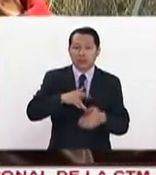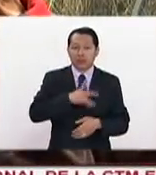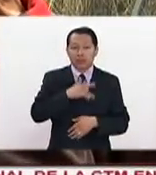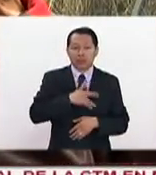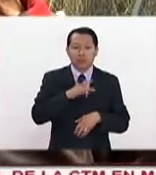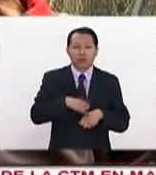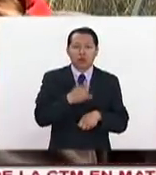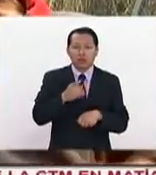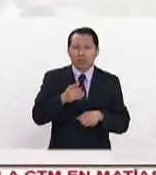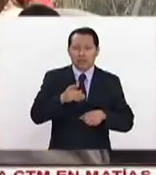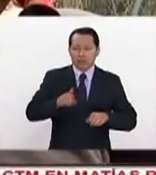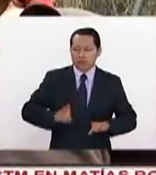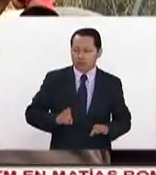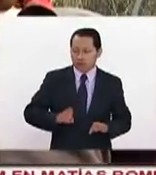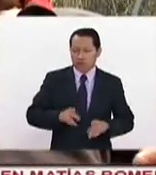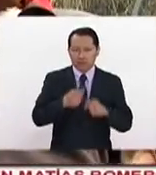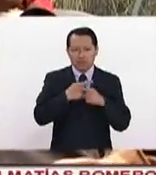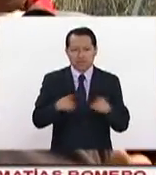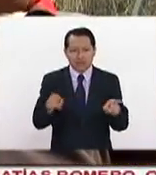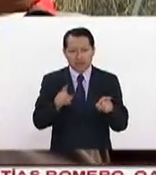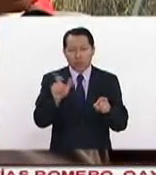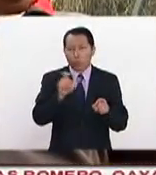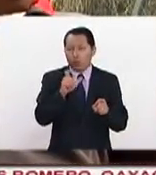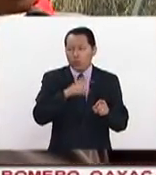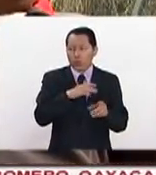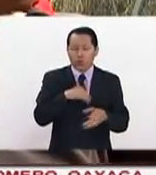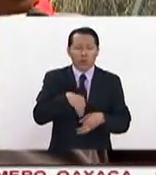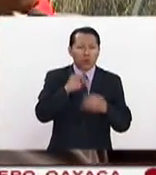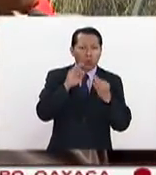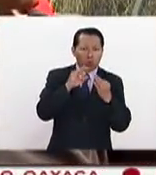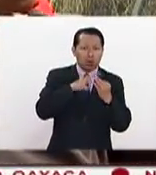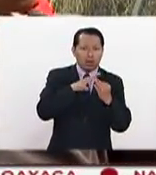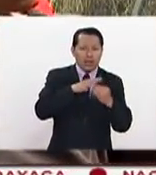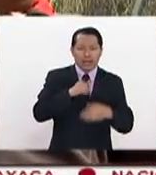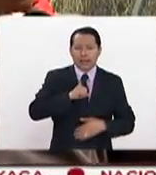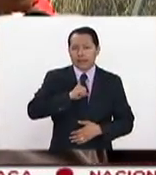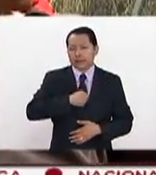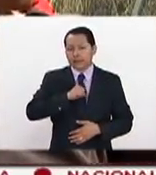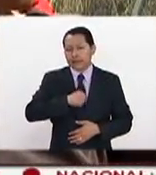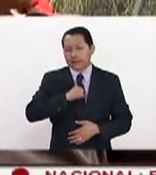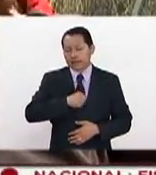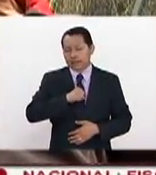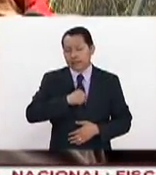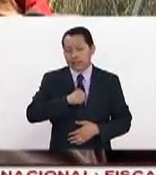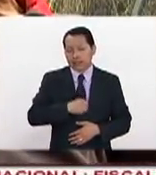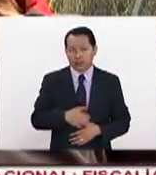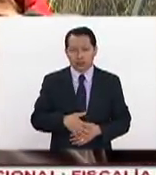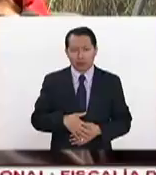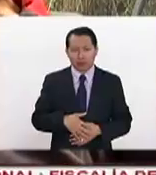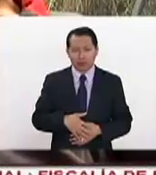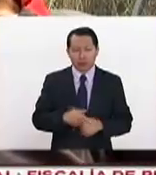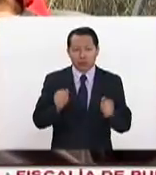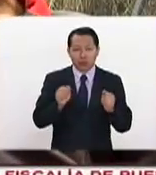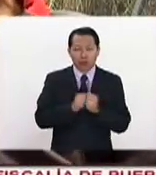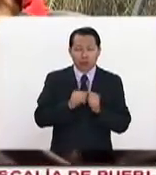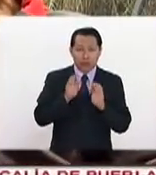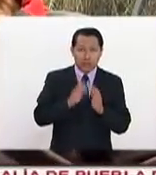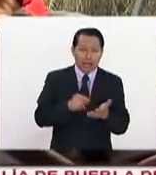algo diferente a los demás. Y cuando me enfrento con el virus del SIDA, ya con